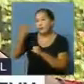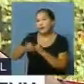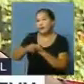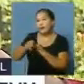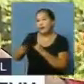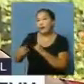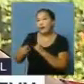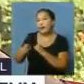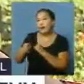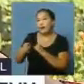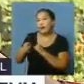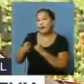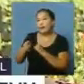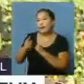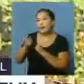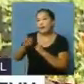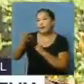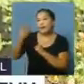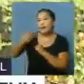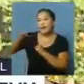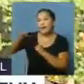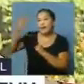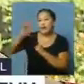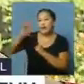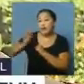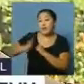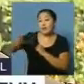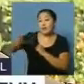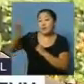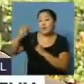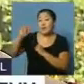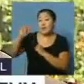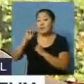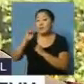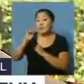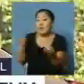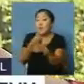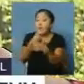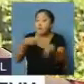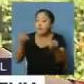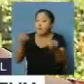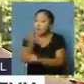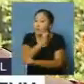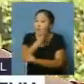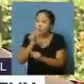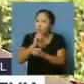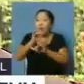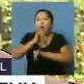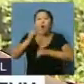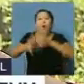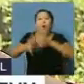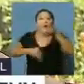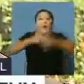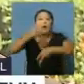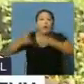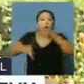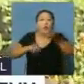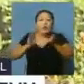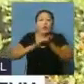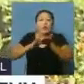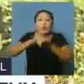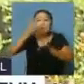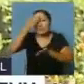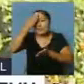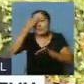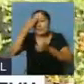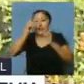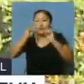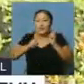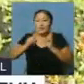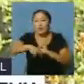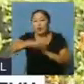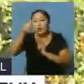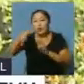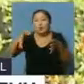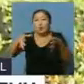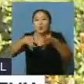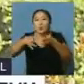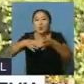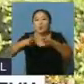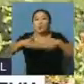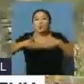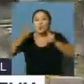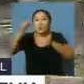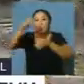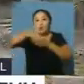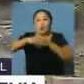hicimos jingles, el año pasado estoy hablando, hicimos jingles en la radio, después por el área de bromatología se